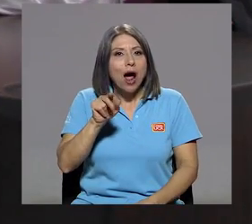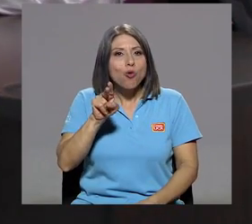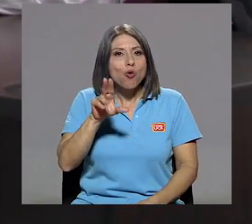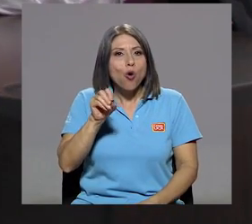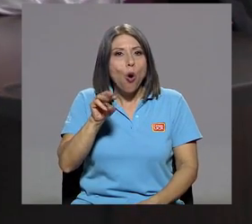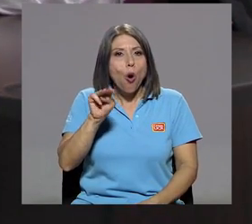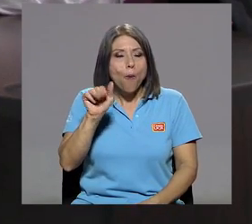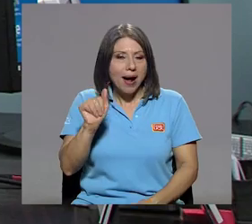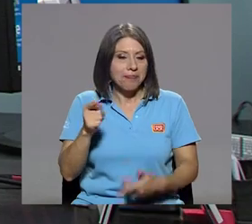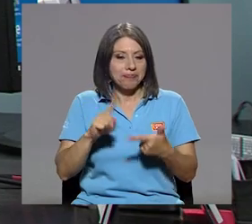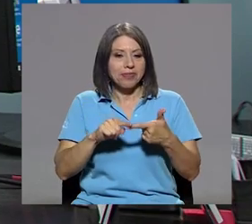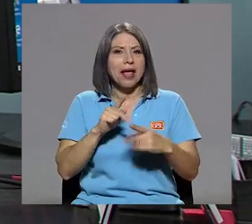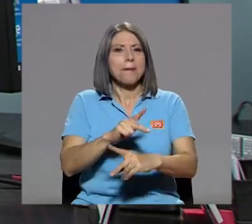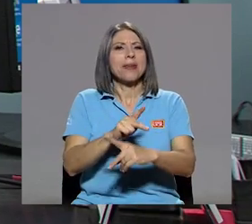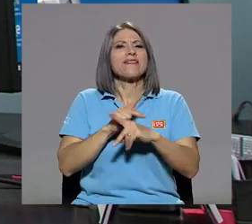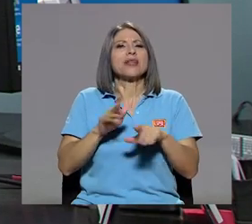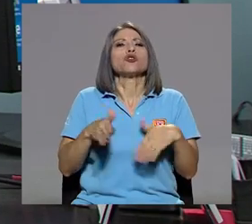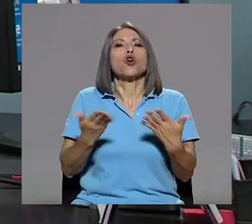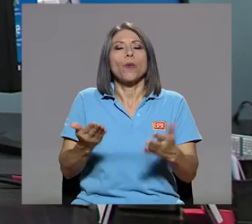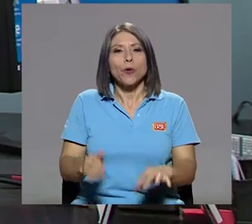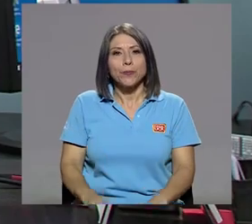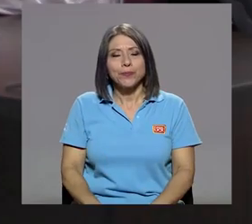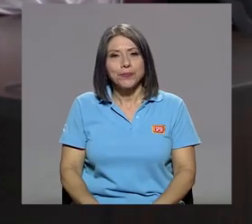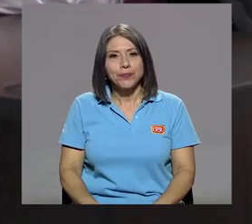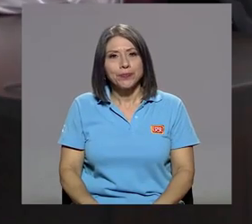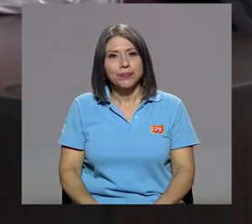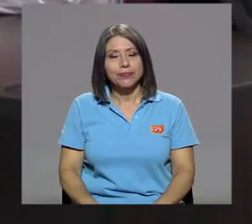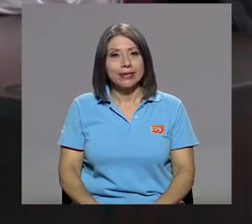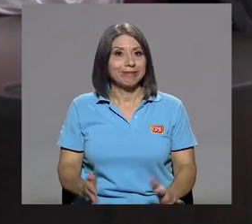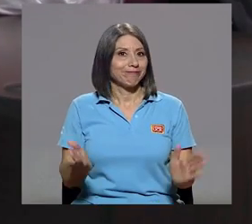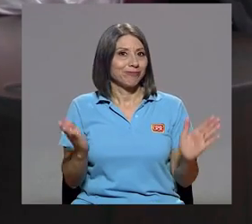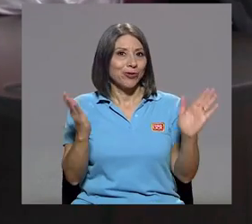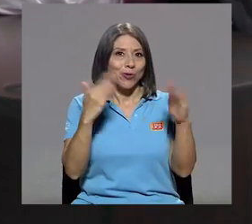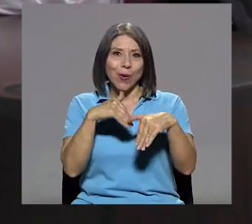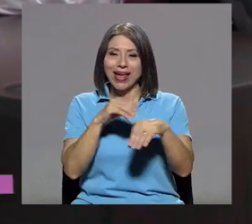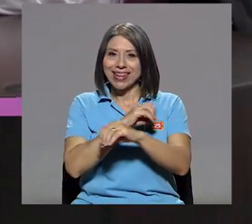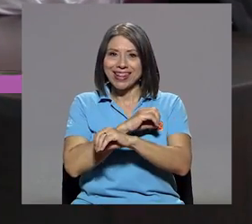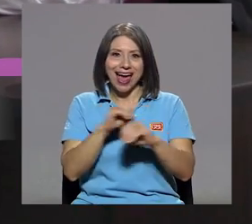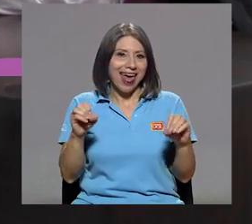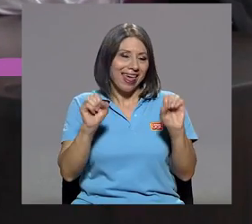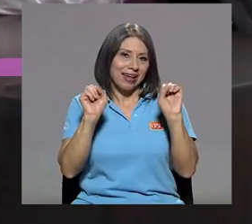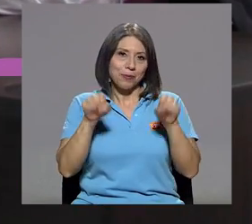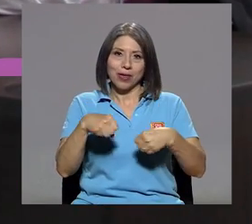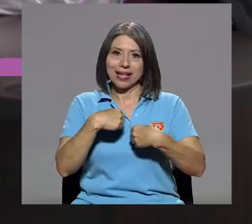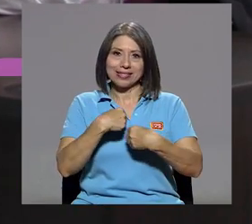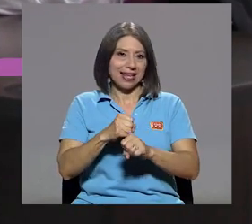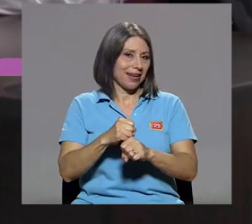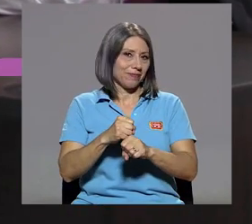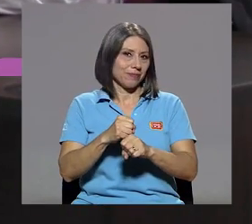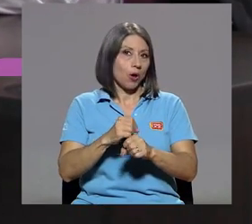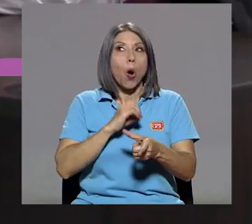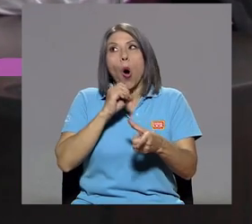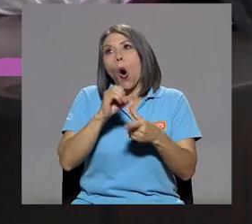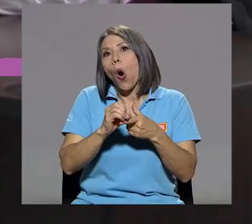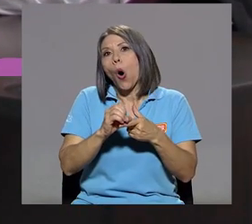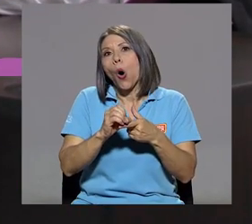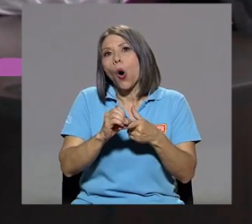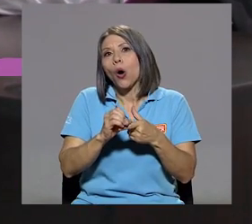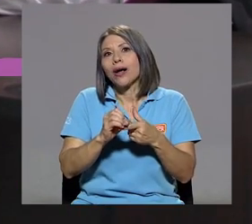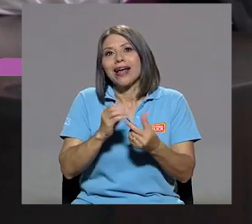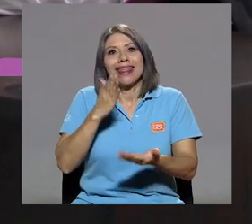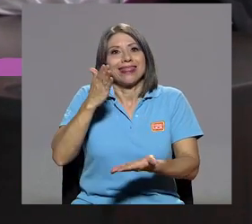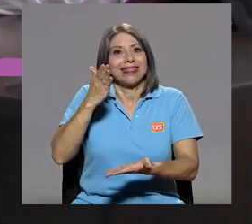¿verdad? ¿Cómo prevenimos? Bueno, no hay nada que uno pueda hacer o dejar de